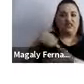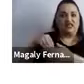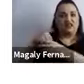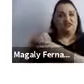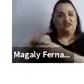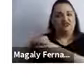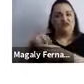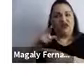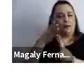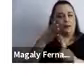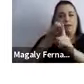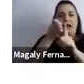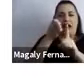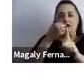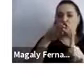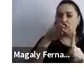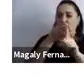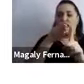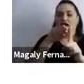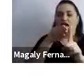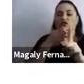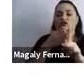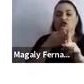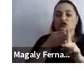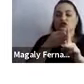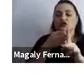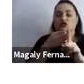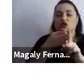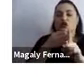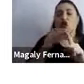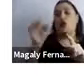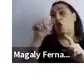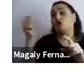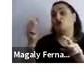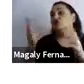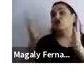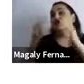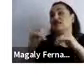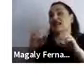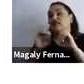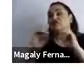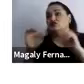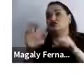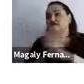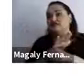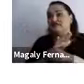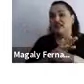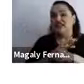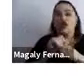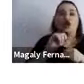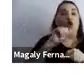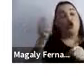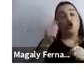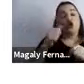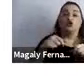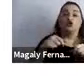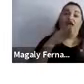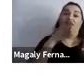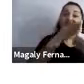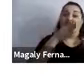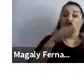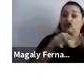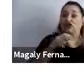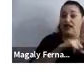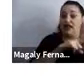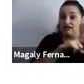un impacto directo por encima de cierto umbral en que otros no tengan lo suficiente, y otro, el efecto negativo en